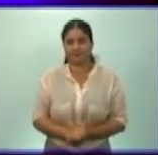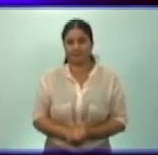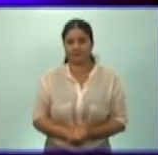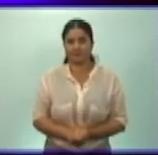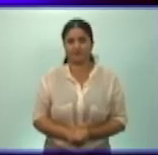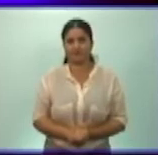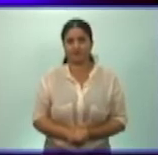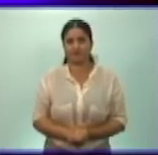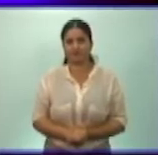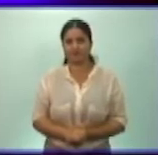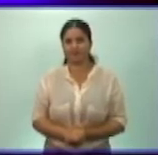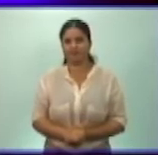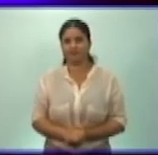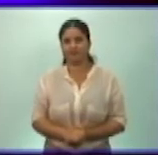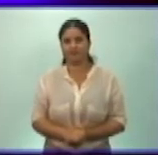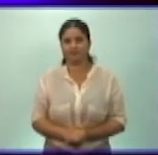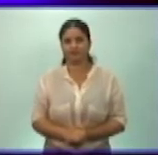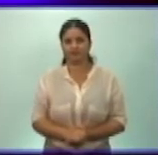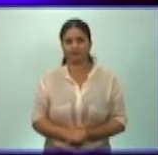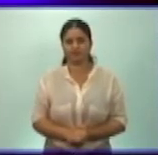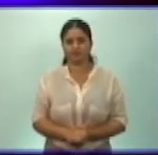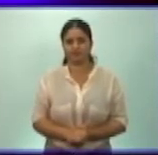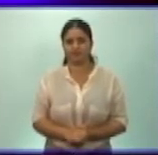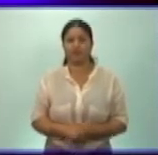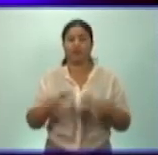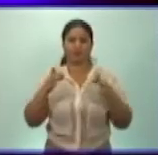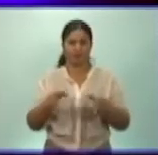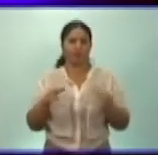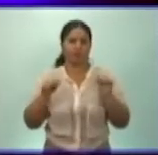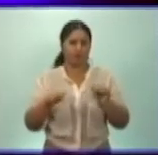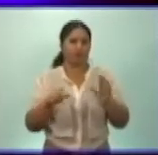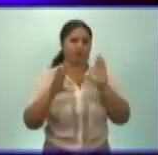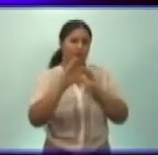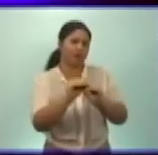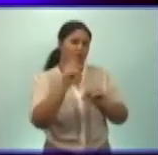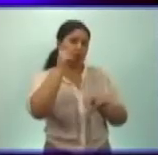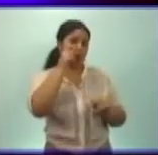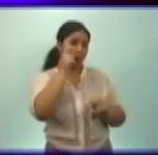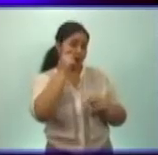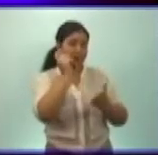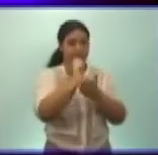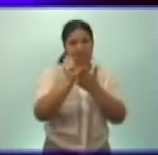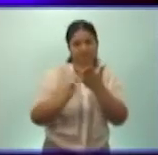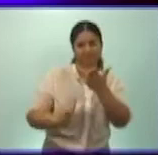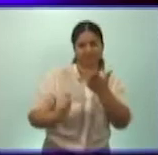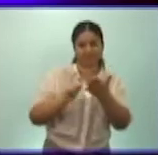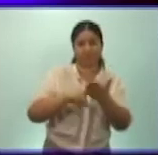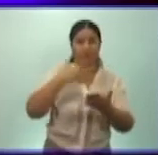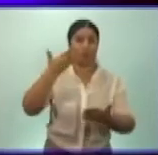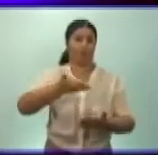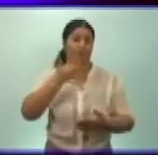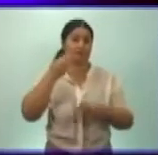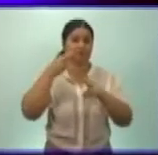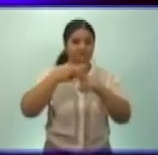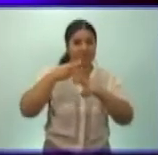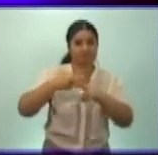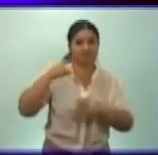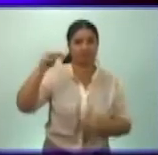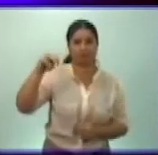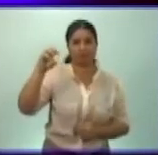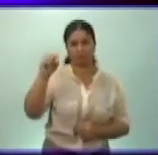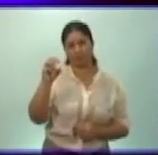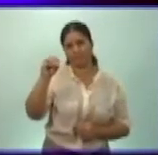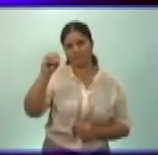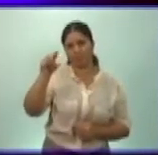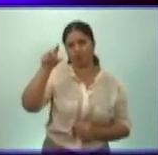y expusiese, como es debido, todas las muecas estudiadas de esas gentes de bien a ultranza,